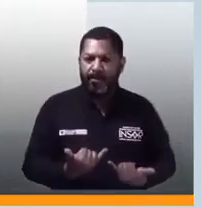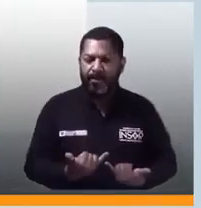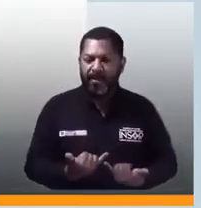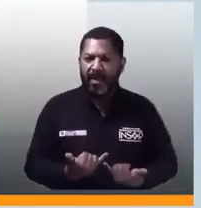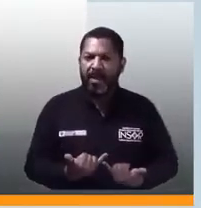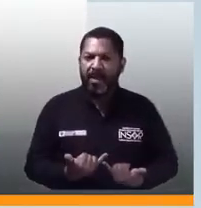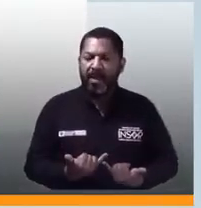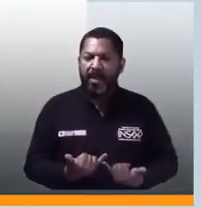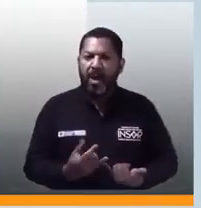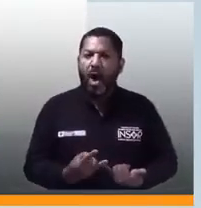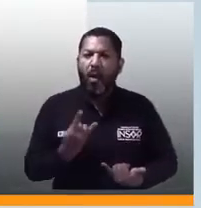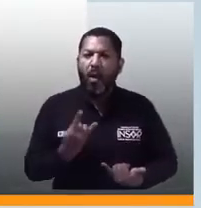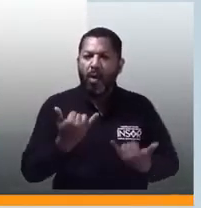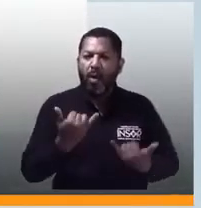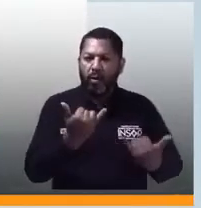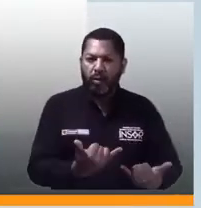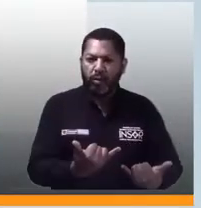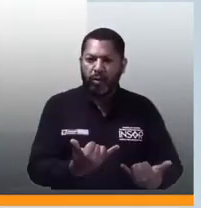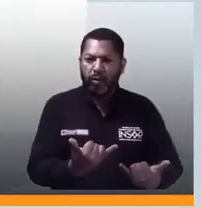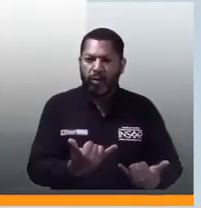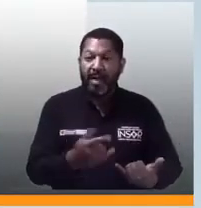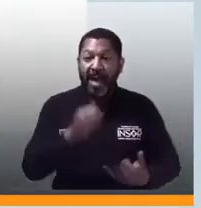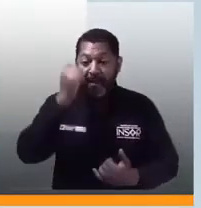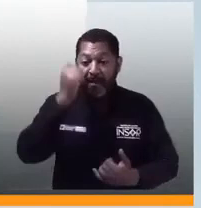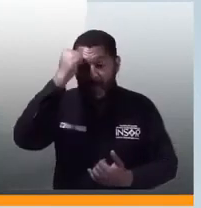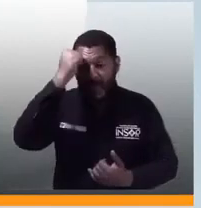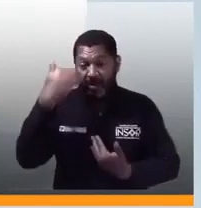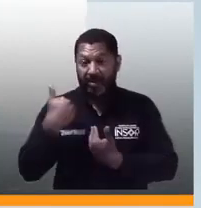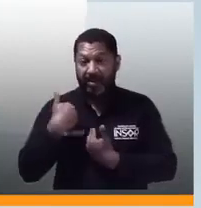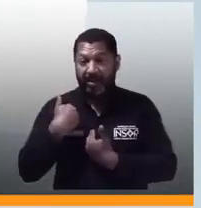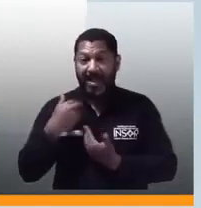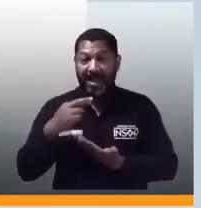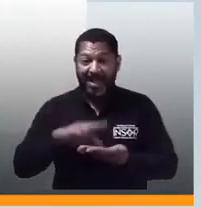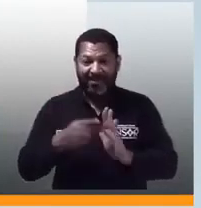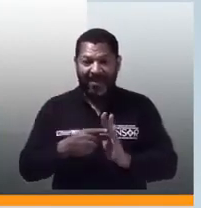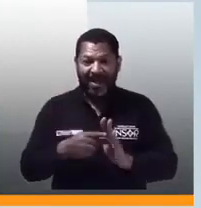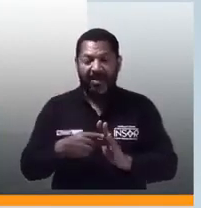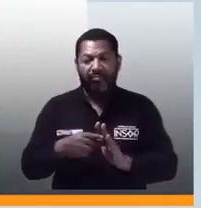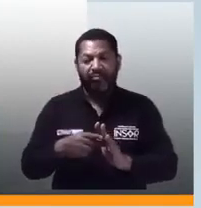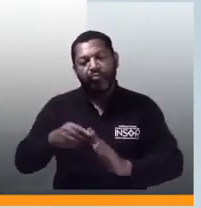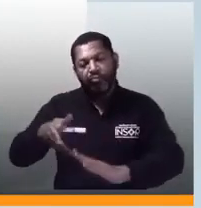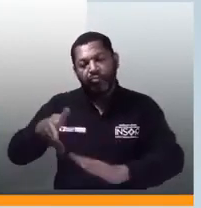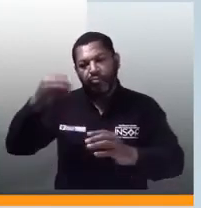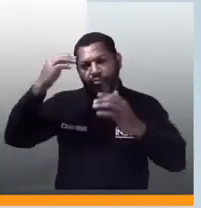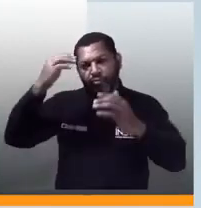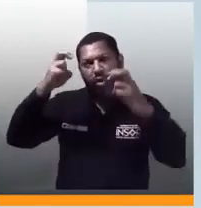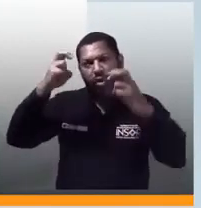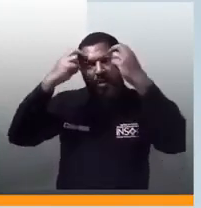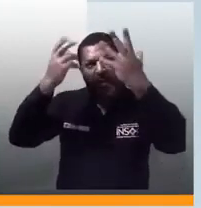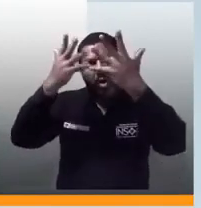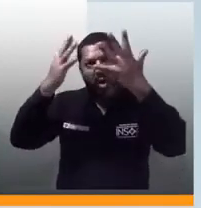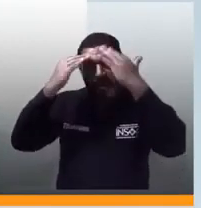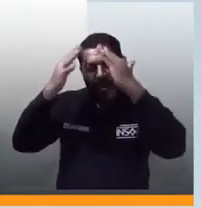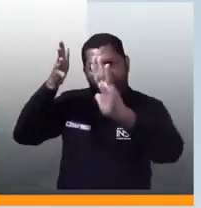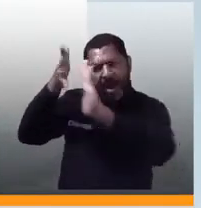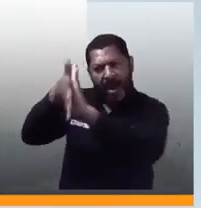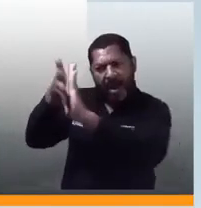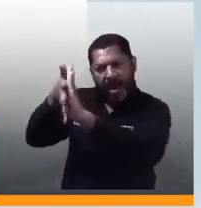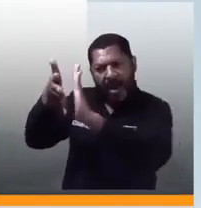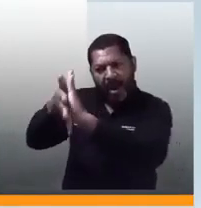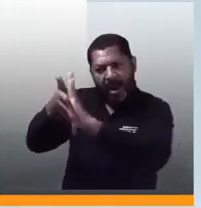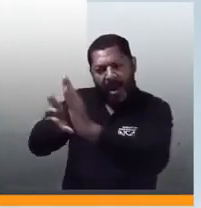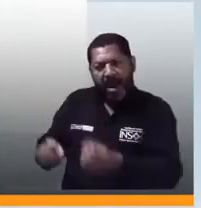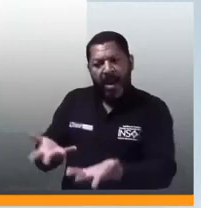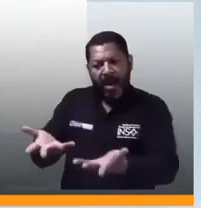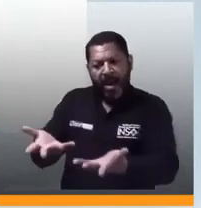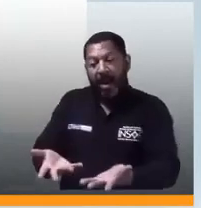como uno de los papeles que tiene el profesor, ¿cierto? Más que transmitir ese conocimiento y demás, es también propiciar